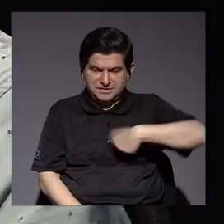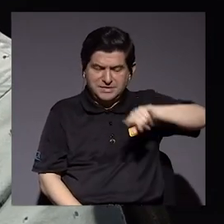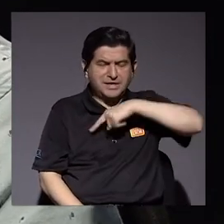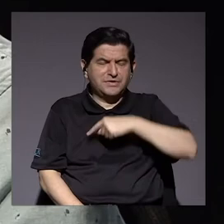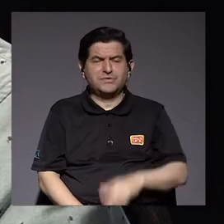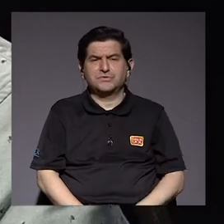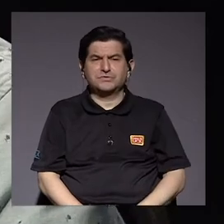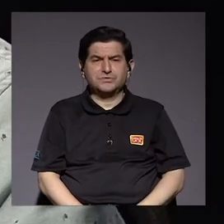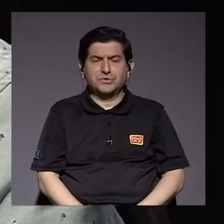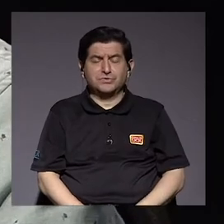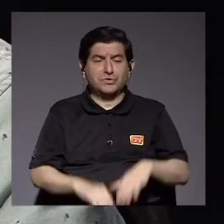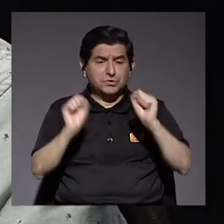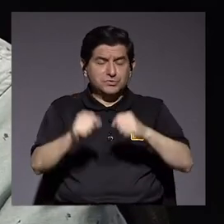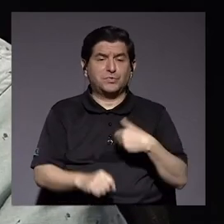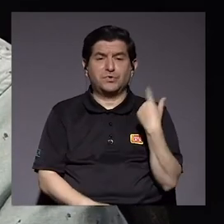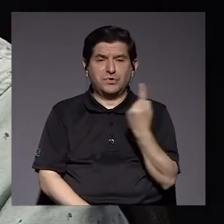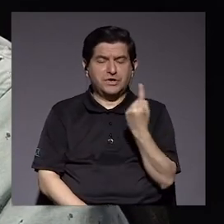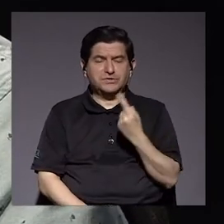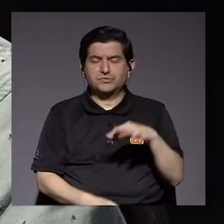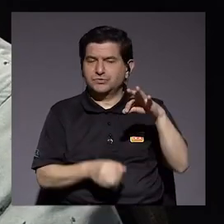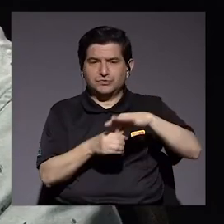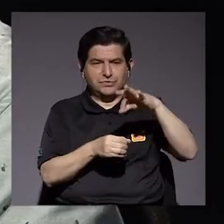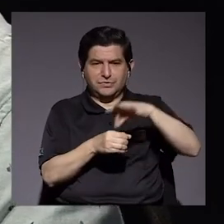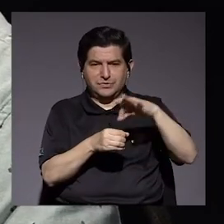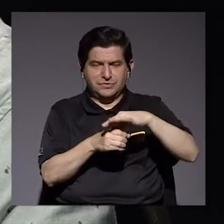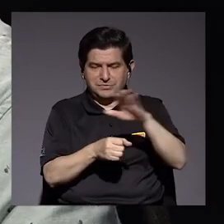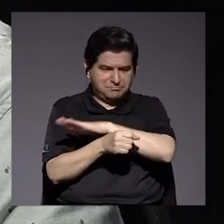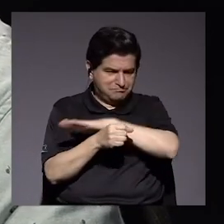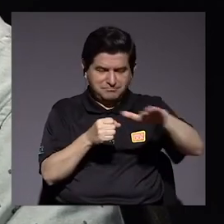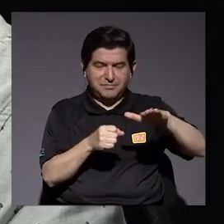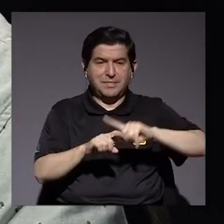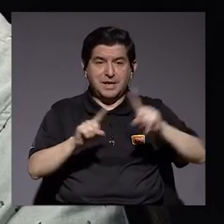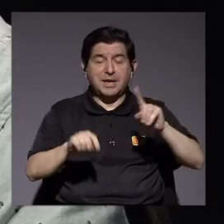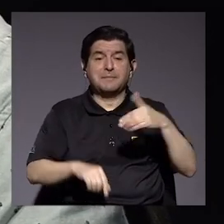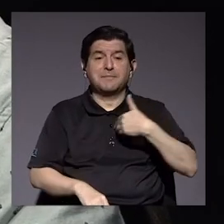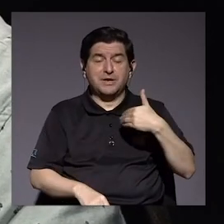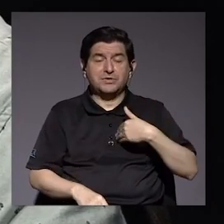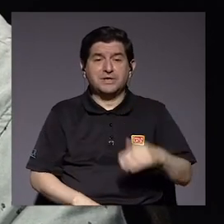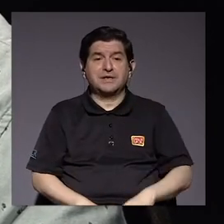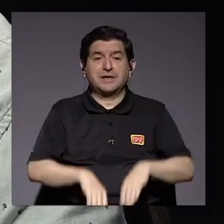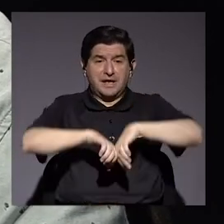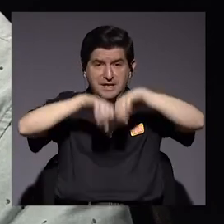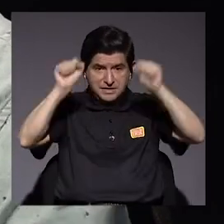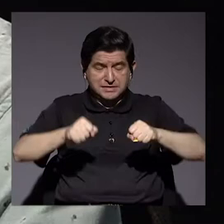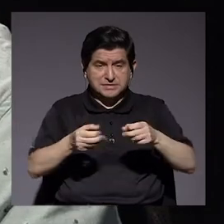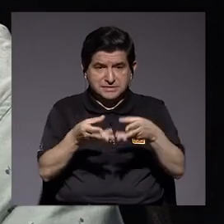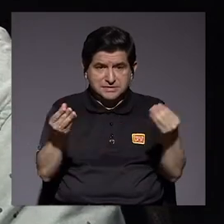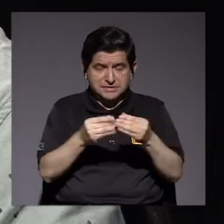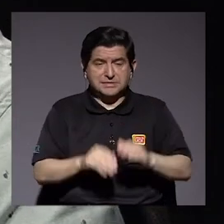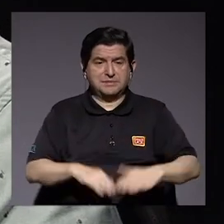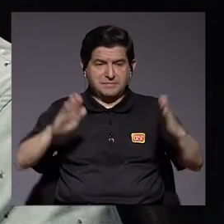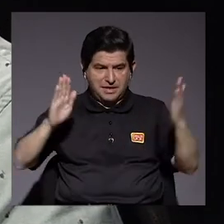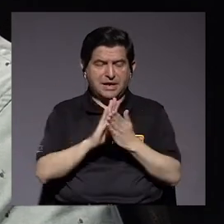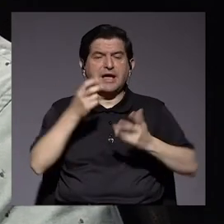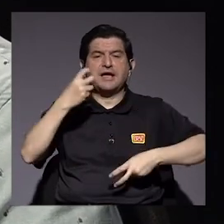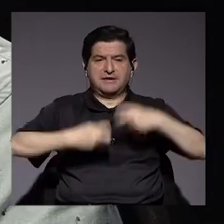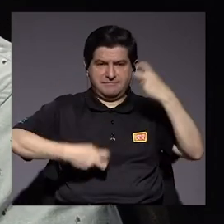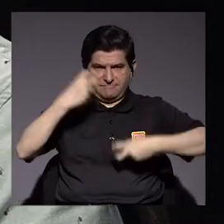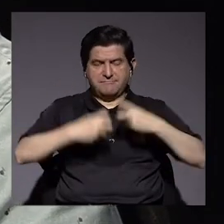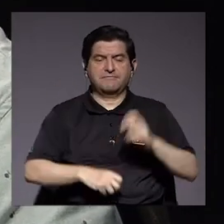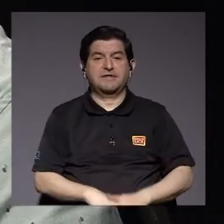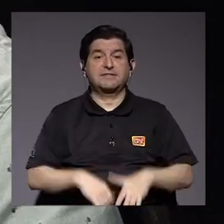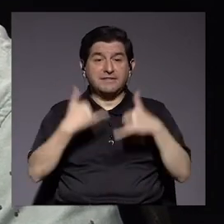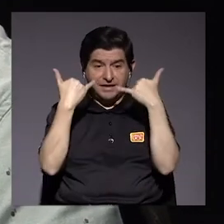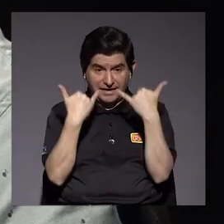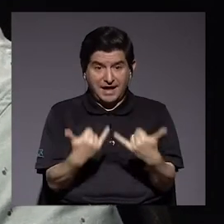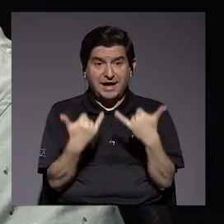a ser autosuficientes en granos. Uh-huh. Pero lo que debemos aspirar sí es a tener un sistema productivo que pueda responder ante una crisis, que